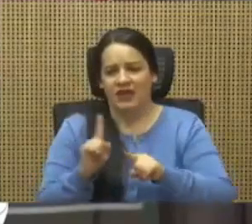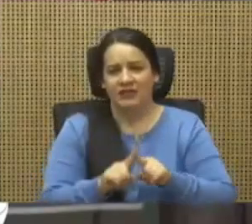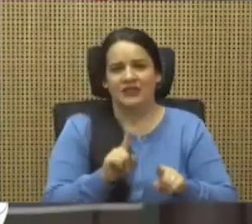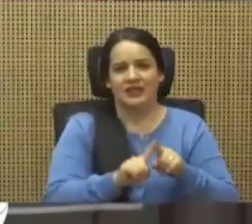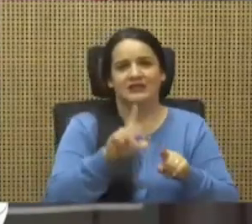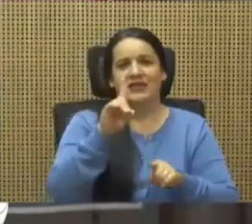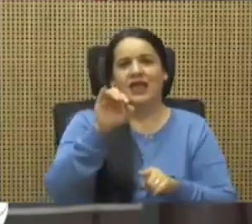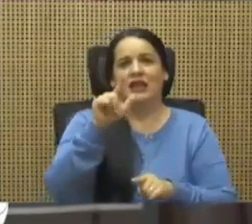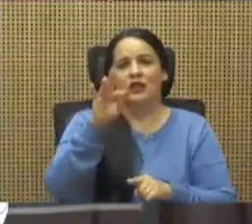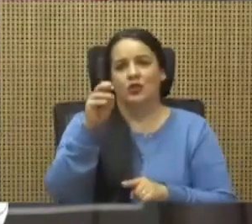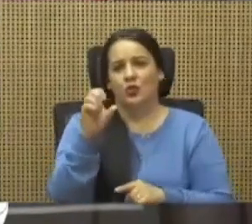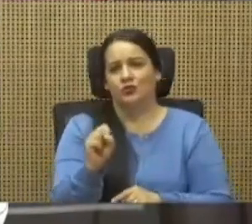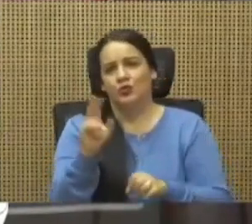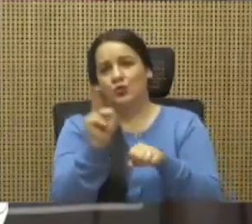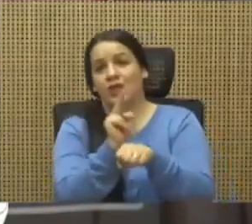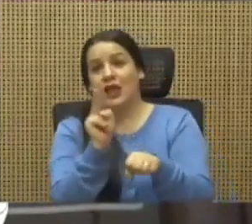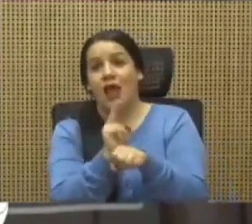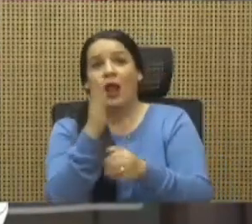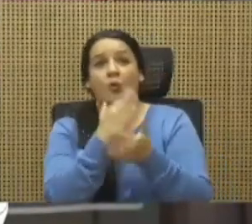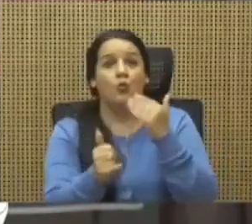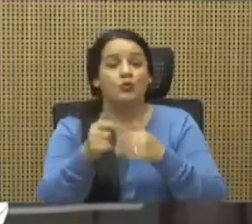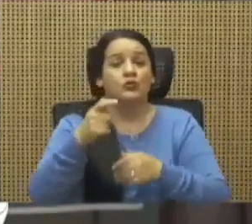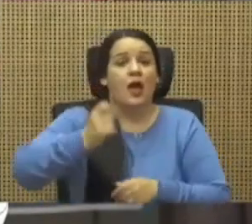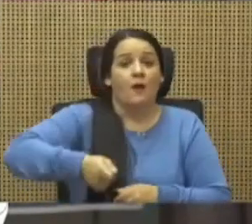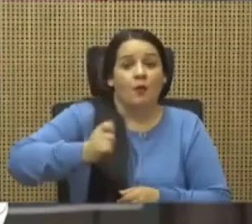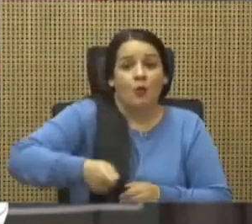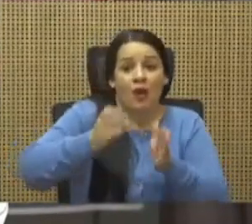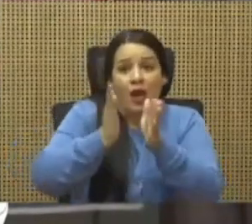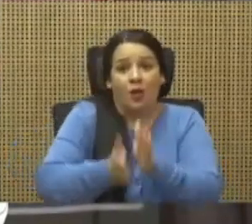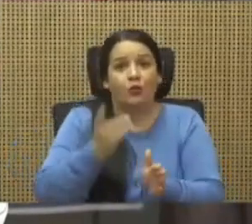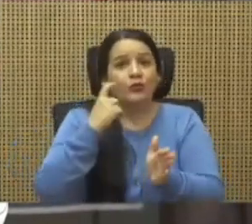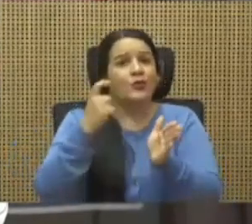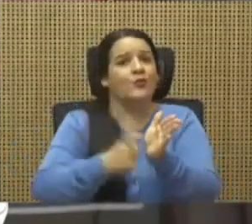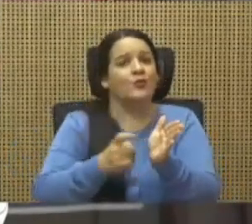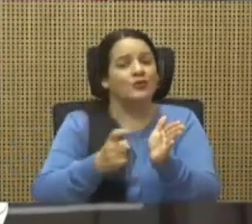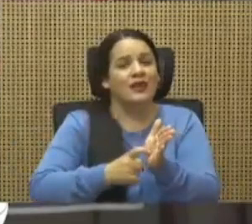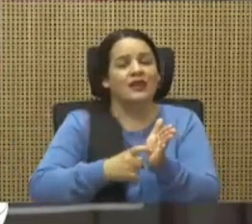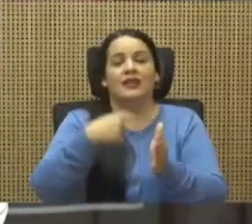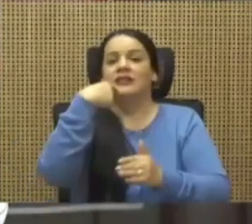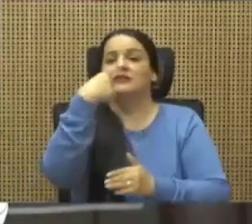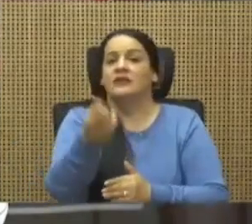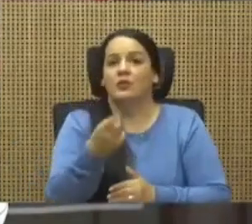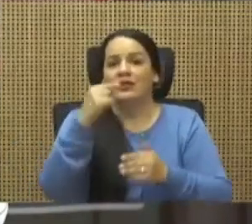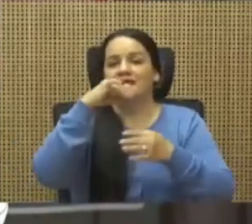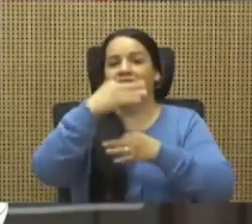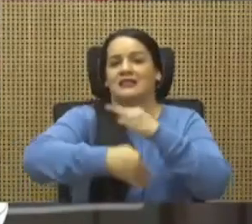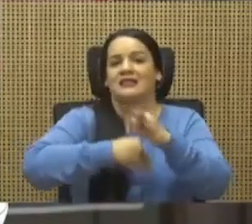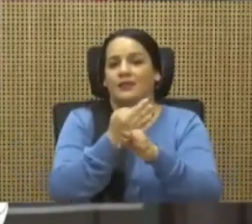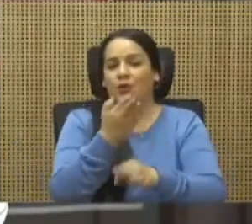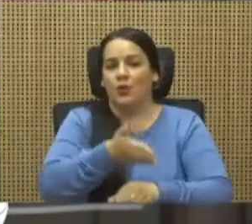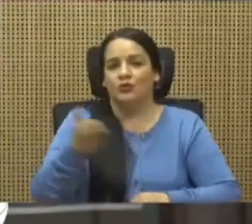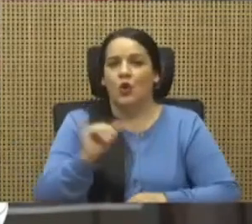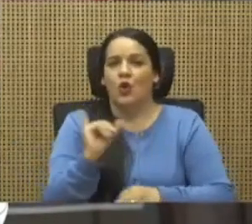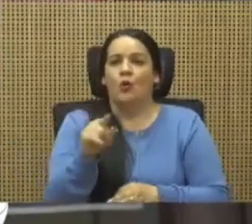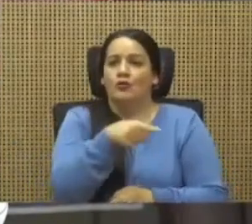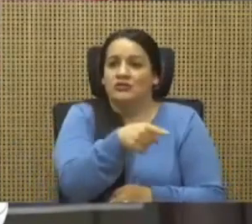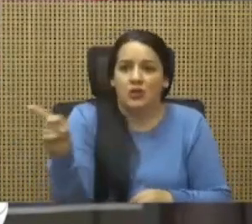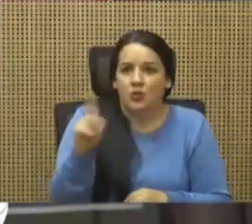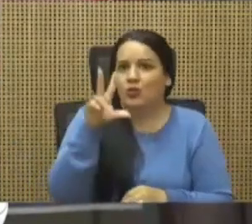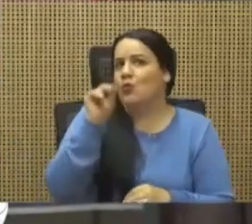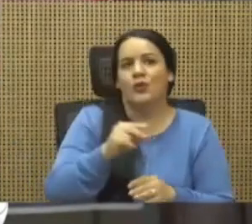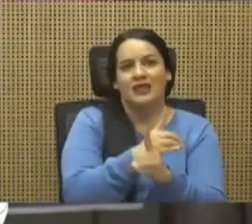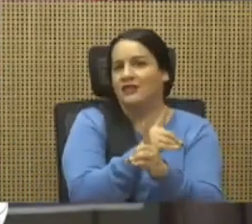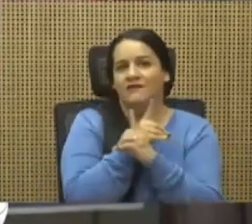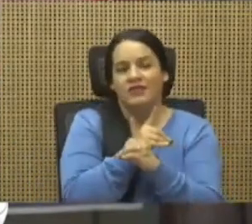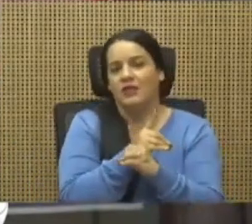incluso utilizando a algunos abogados reconocidos, lanzándole este tipo de cosas como si ellos no hubieran defendido delincuentes en el pasado.